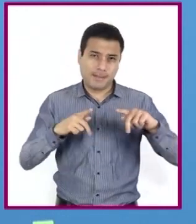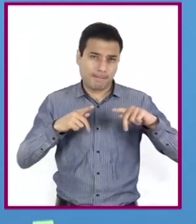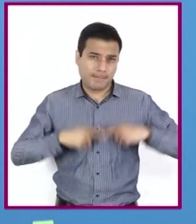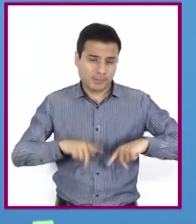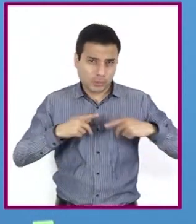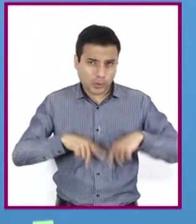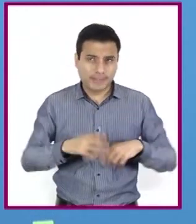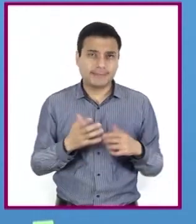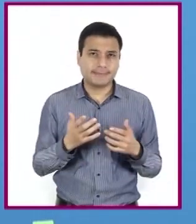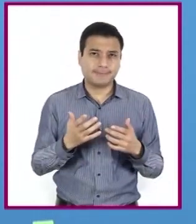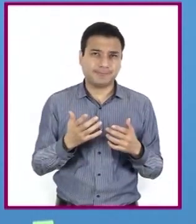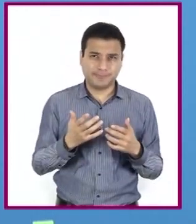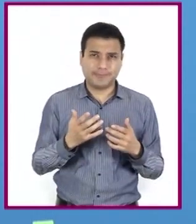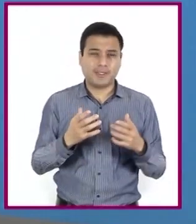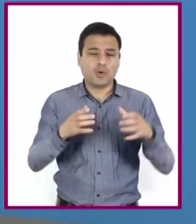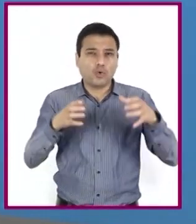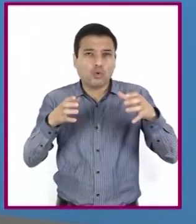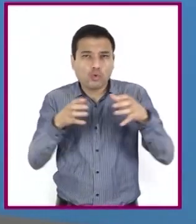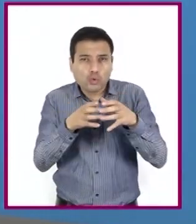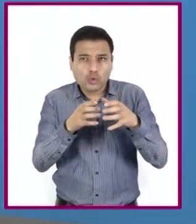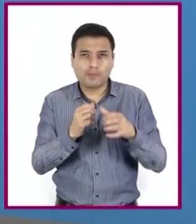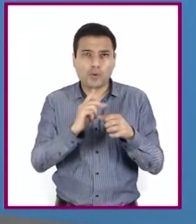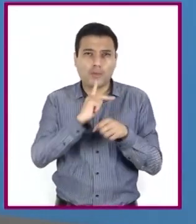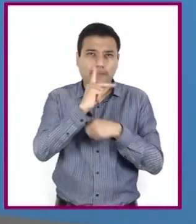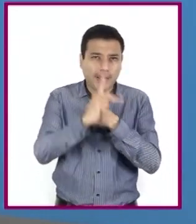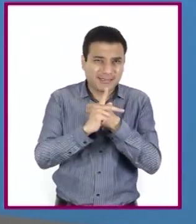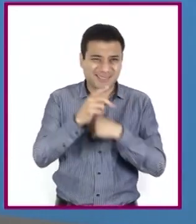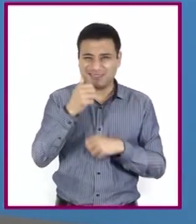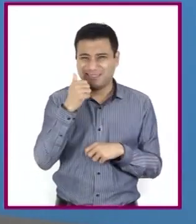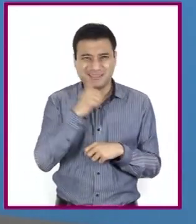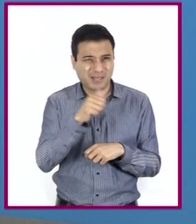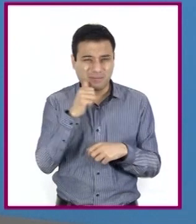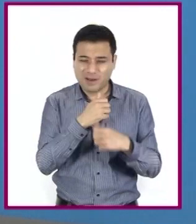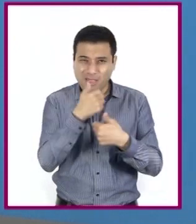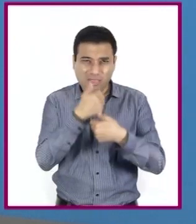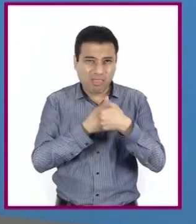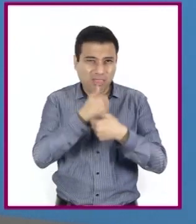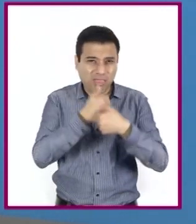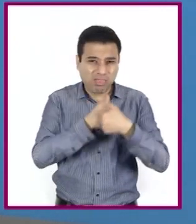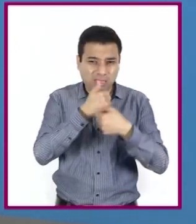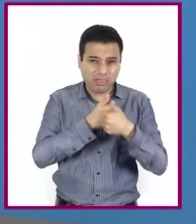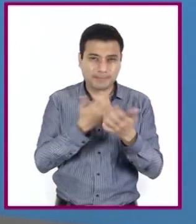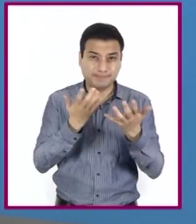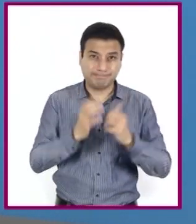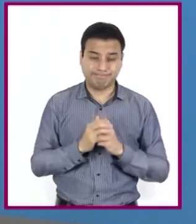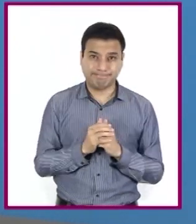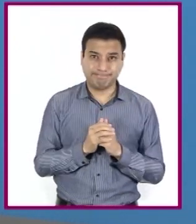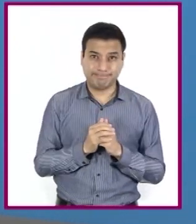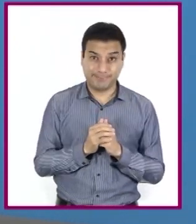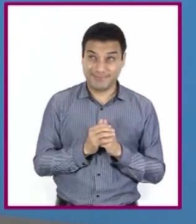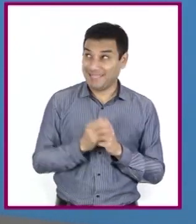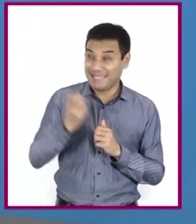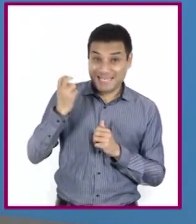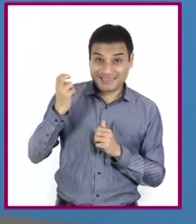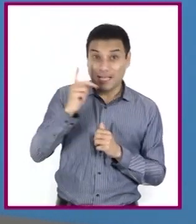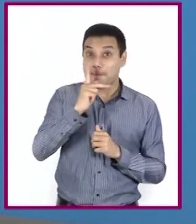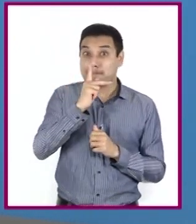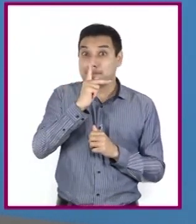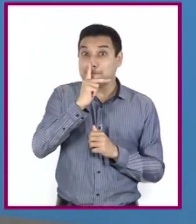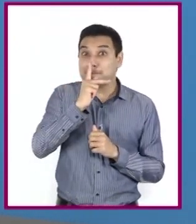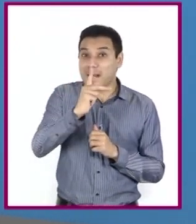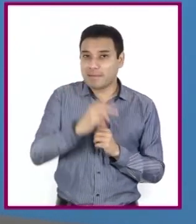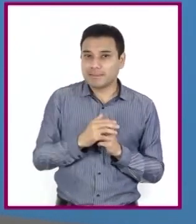de clase, en lo nacional. Así fue como la mezcla de estos conceptos llevó a las